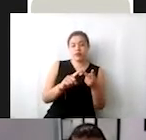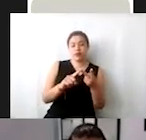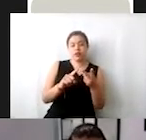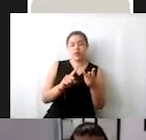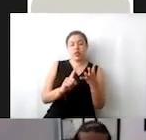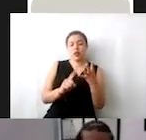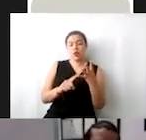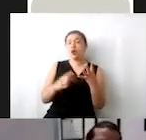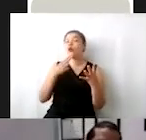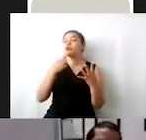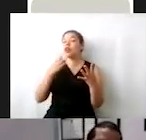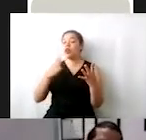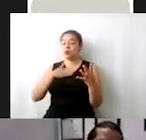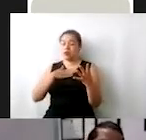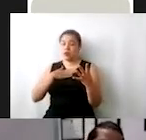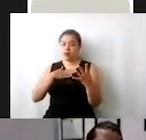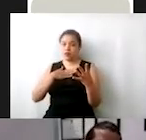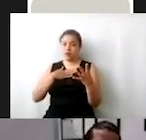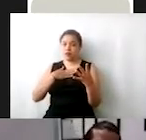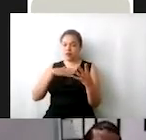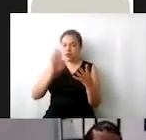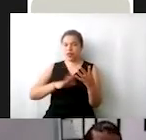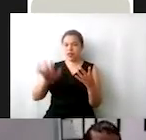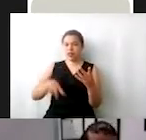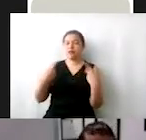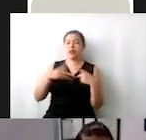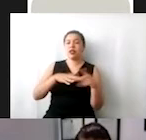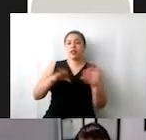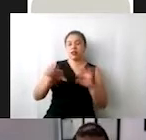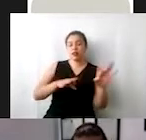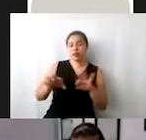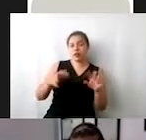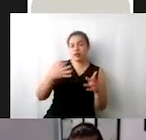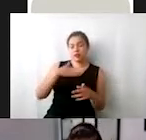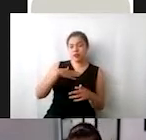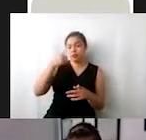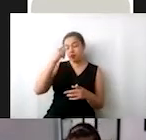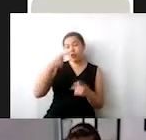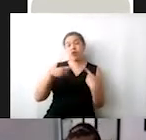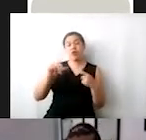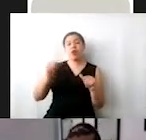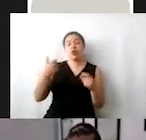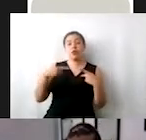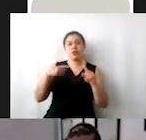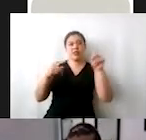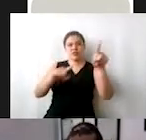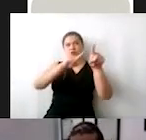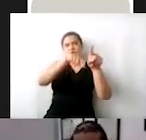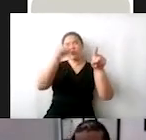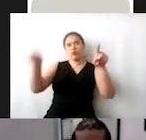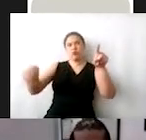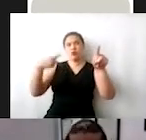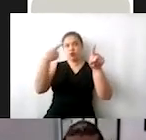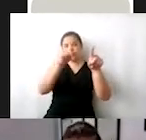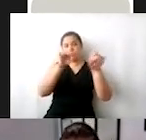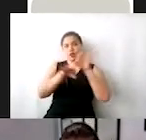propio. Entonces, poner trabajadores propios a disposición de un tercero es que